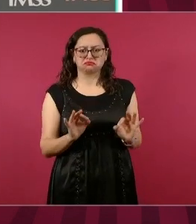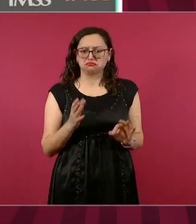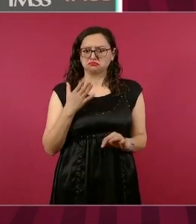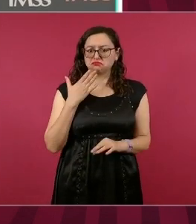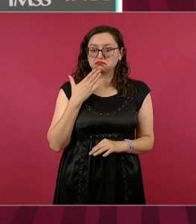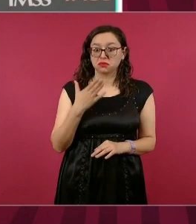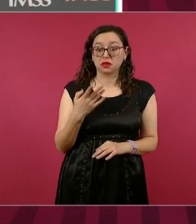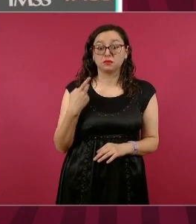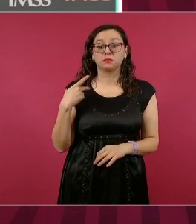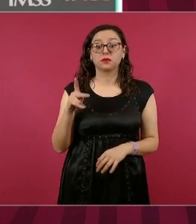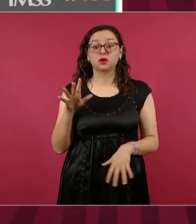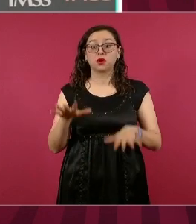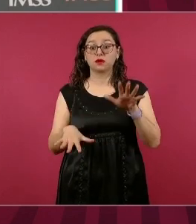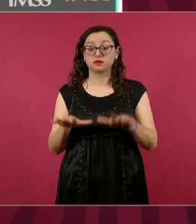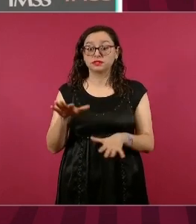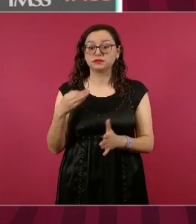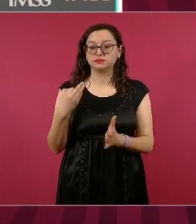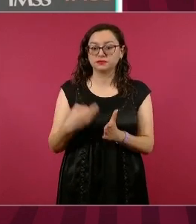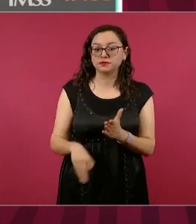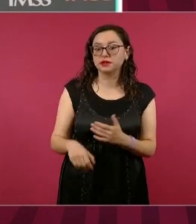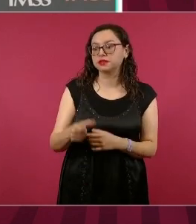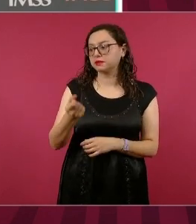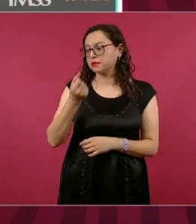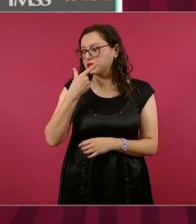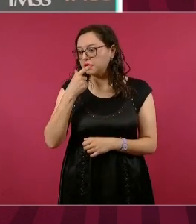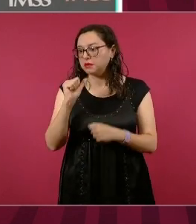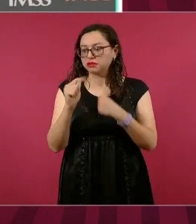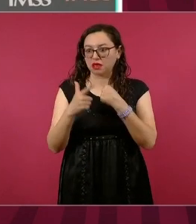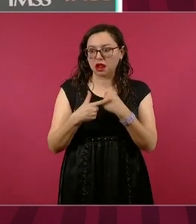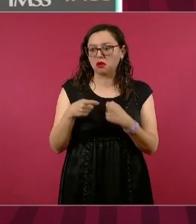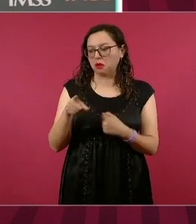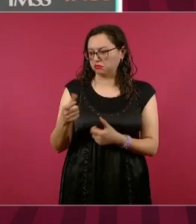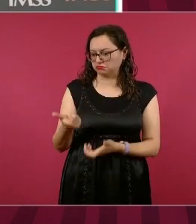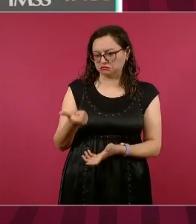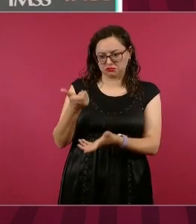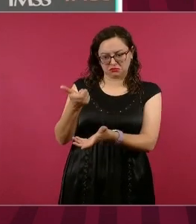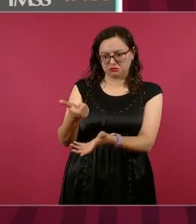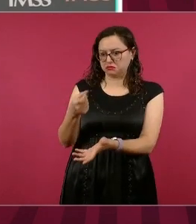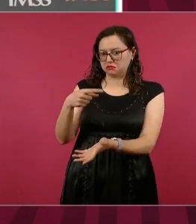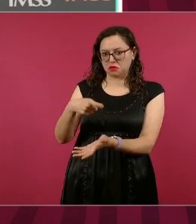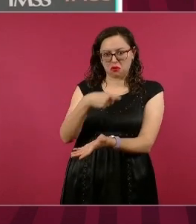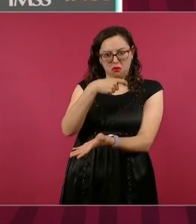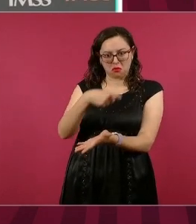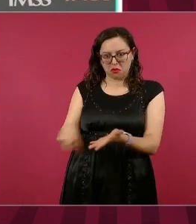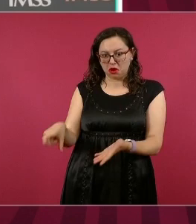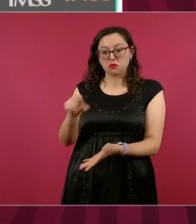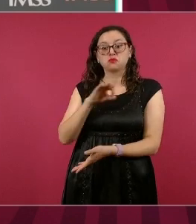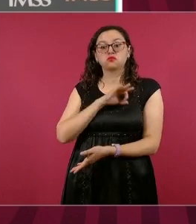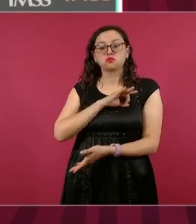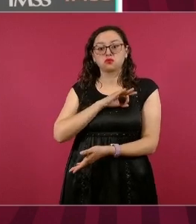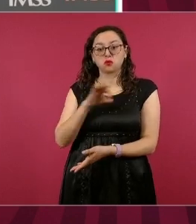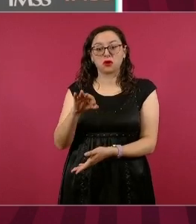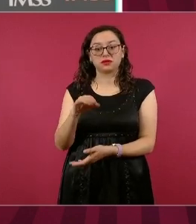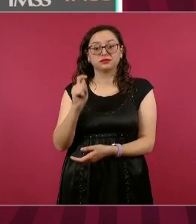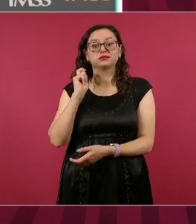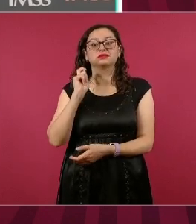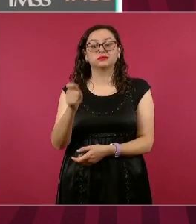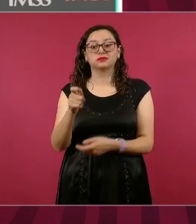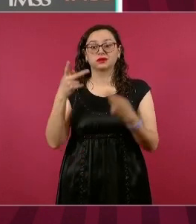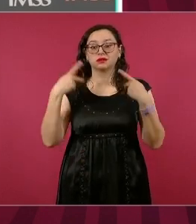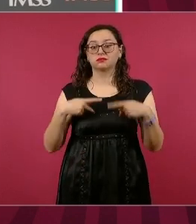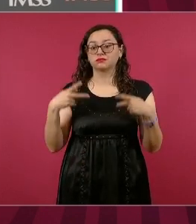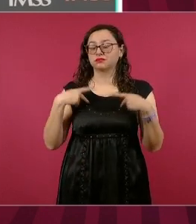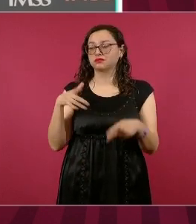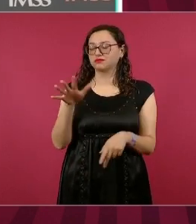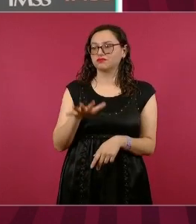ocasiones hacen falta medicamentos que también se podrán adquirir con este mismo recurso. Se empodera al pueblo, ¿cuál es el